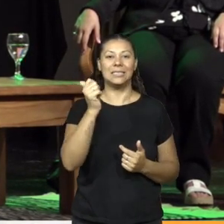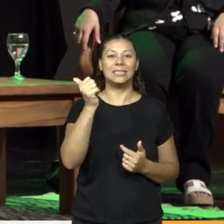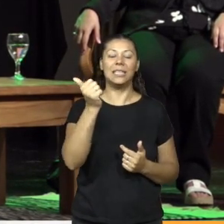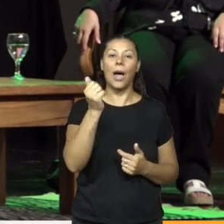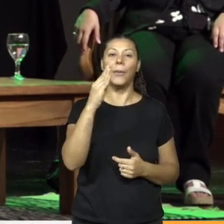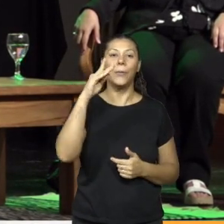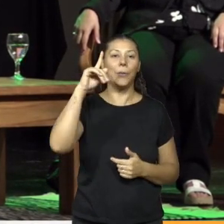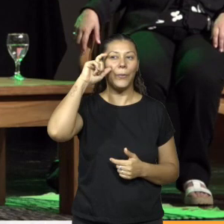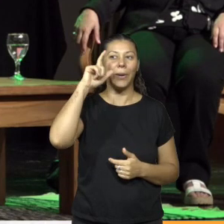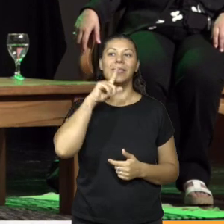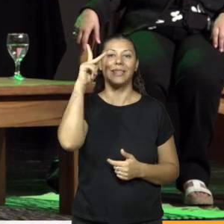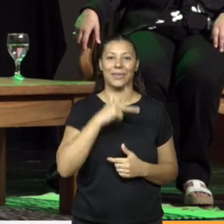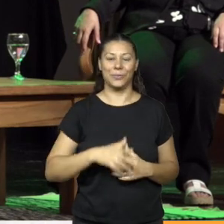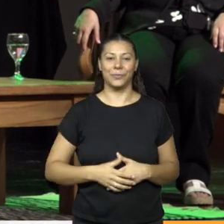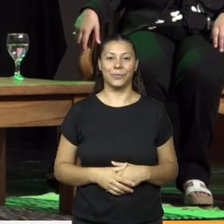sí.